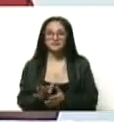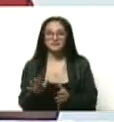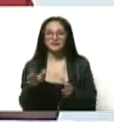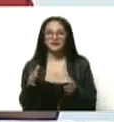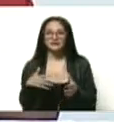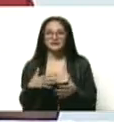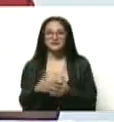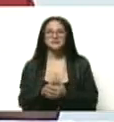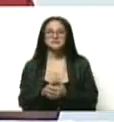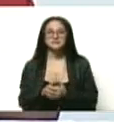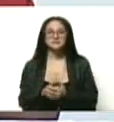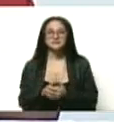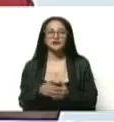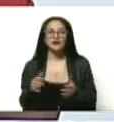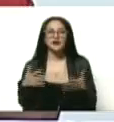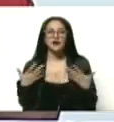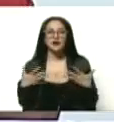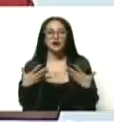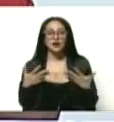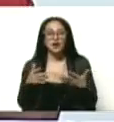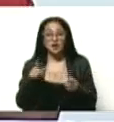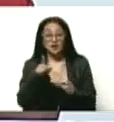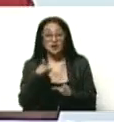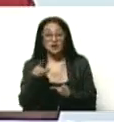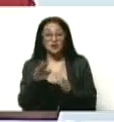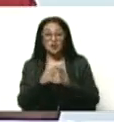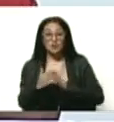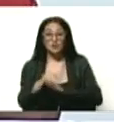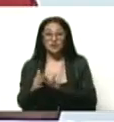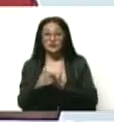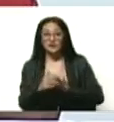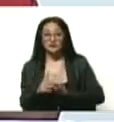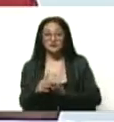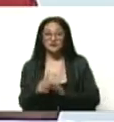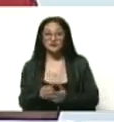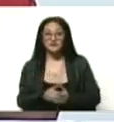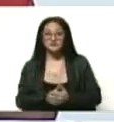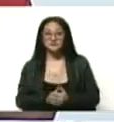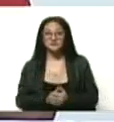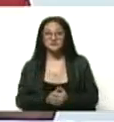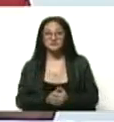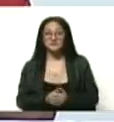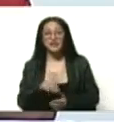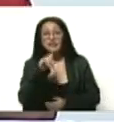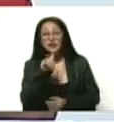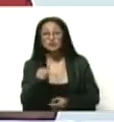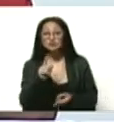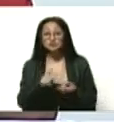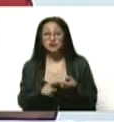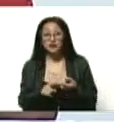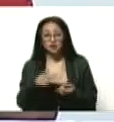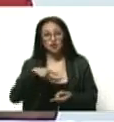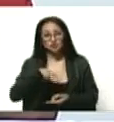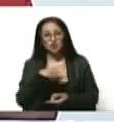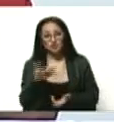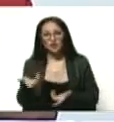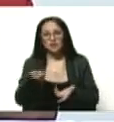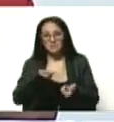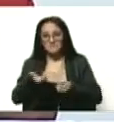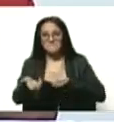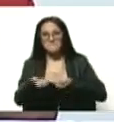una legitimidad en la calle, en la comunidad. En la calle, en la comunidad. Las denuncias, nosotros las hemos